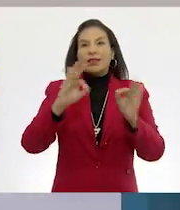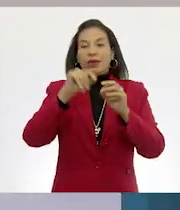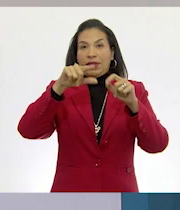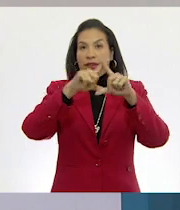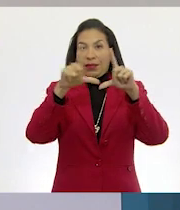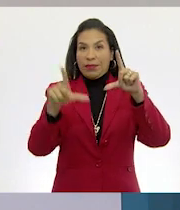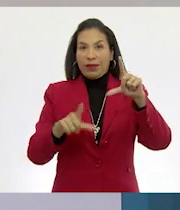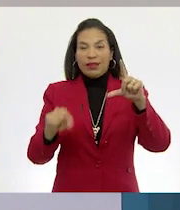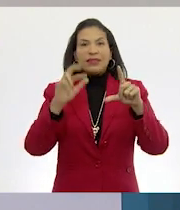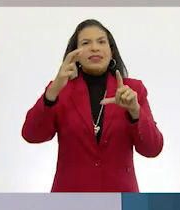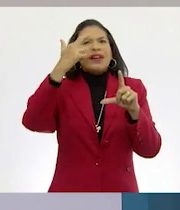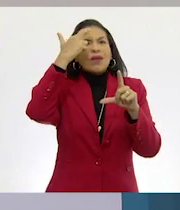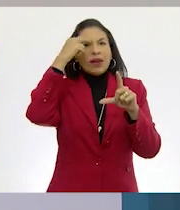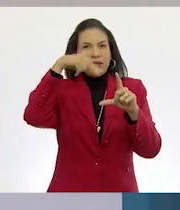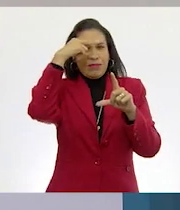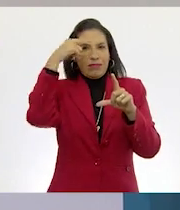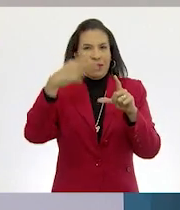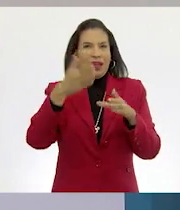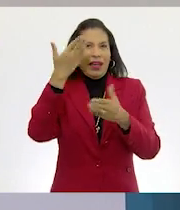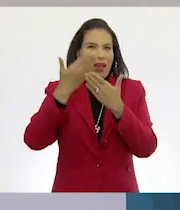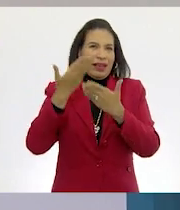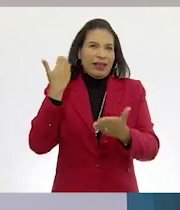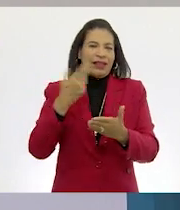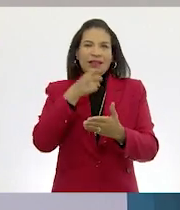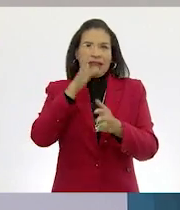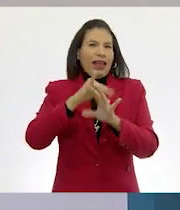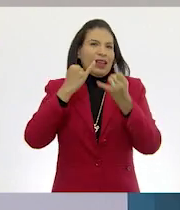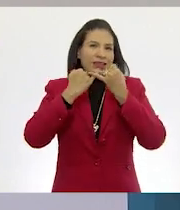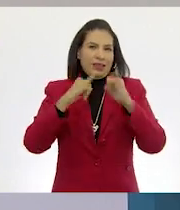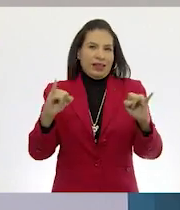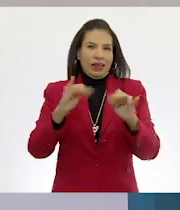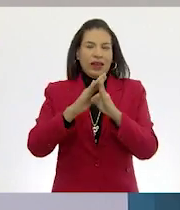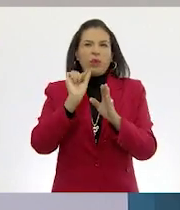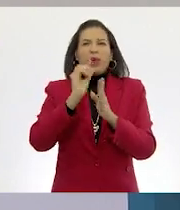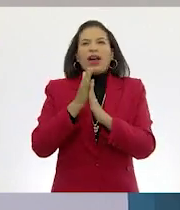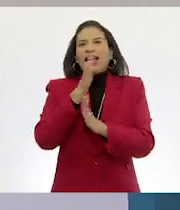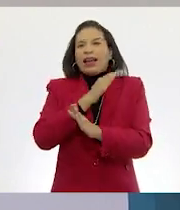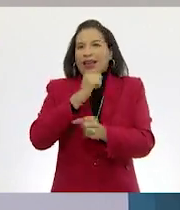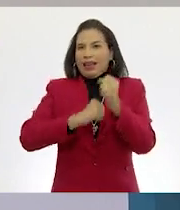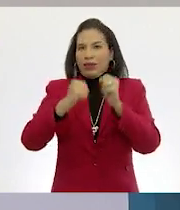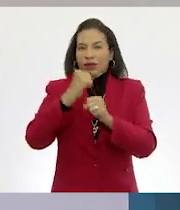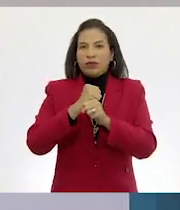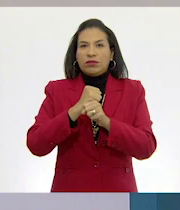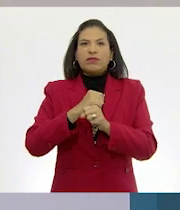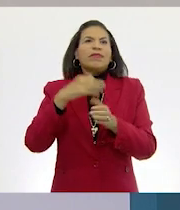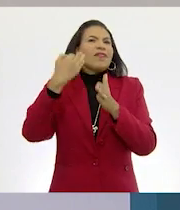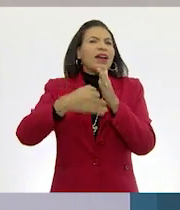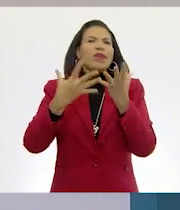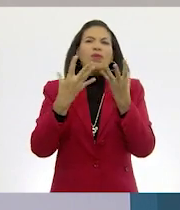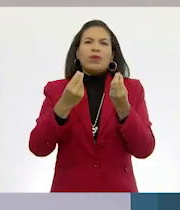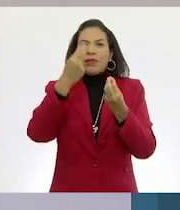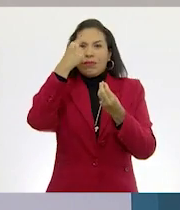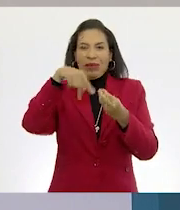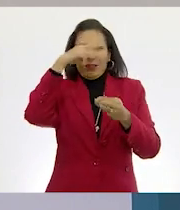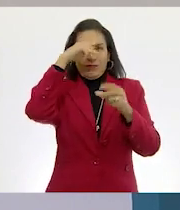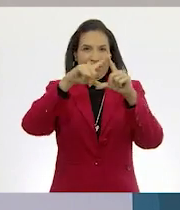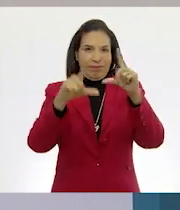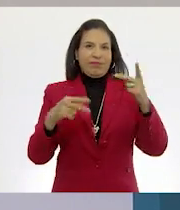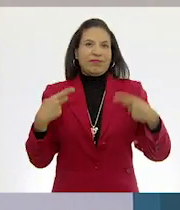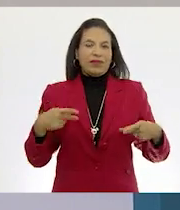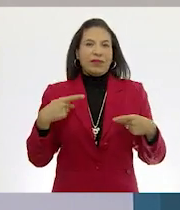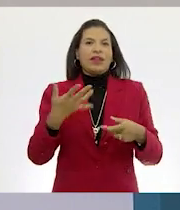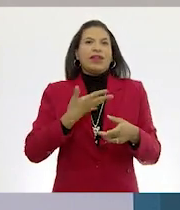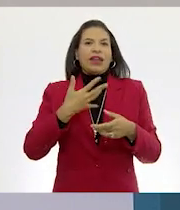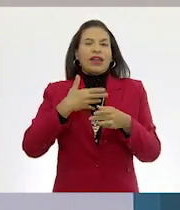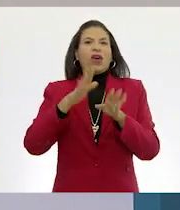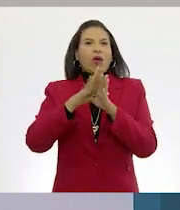país. Recuerden que México había declarado su independencia hacía apenas unos años y aún faltaba mucho para que los mexicanos tuviéramos